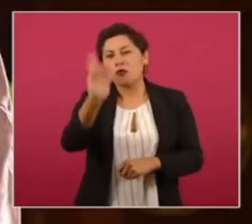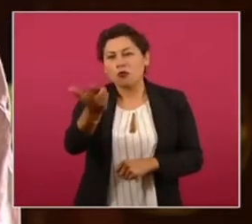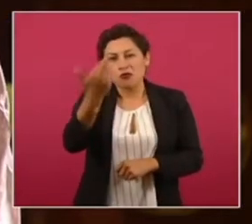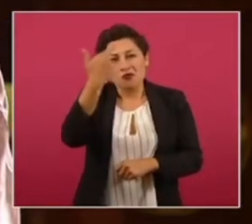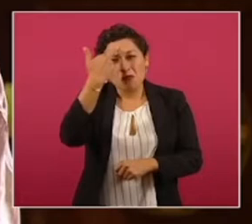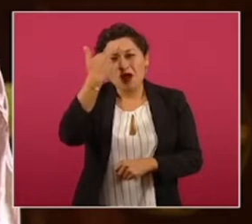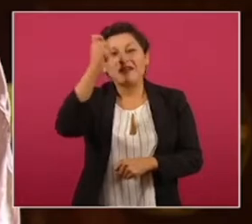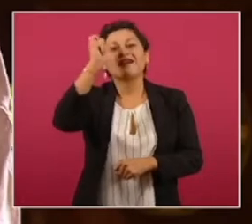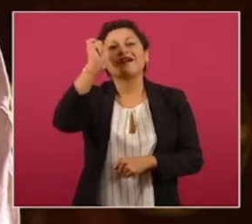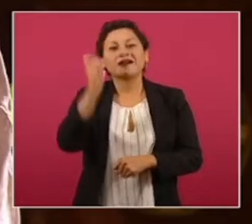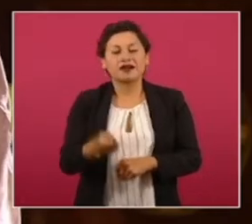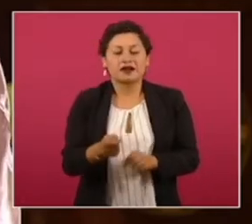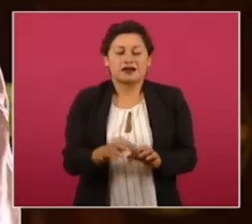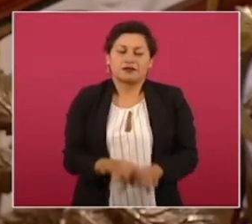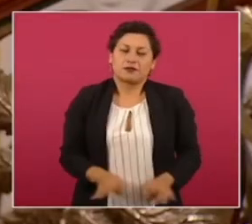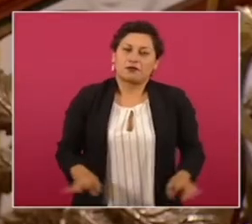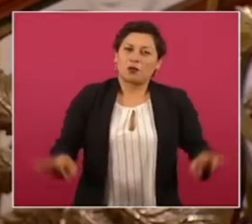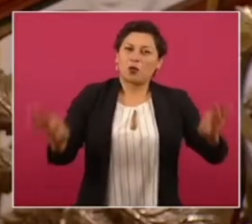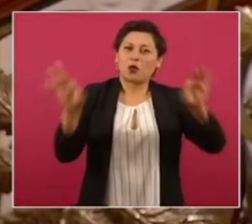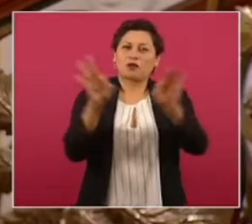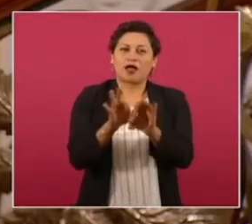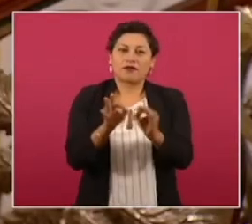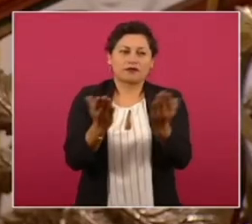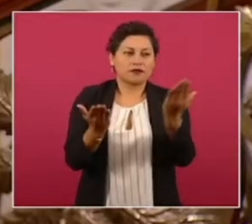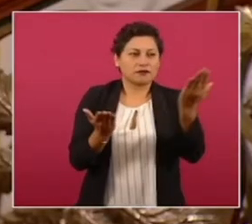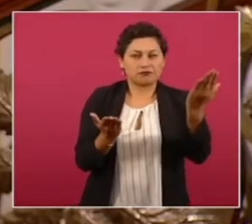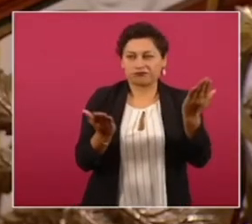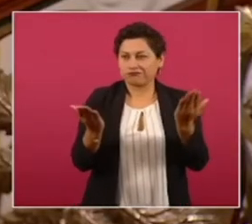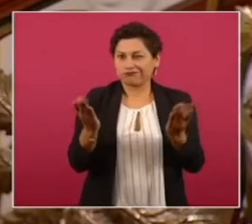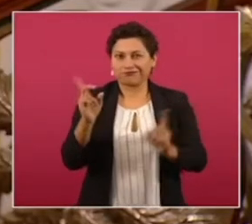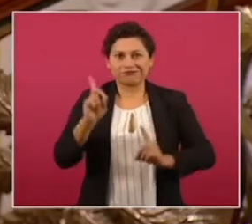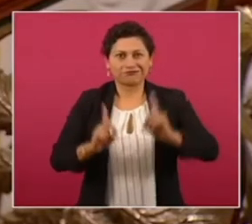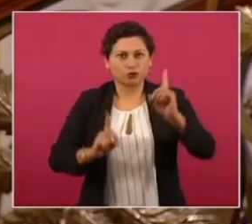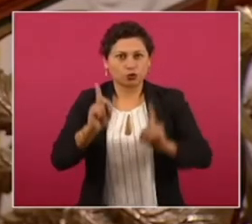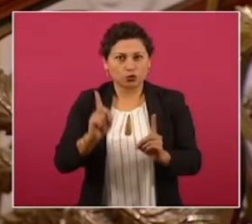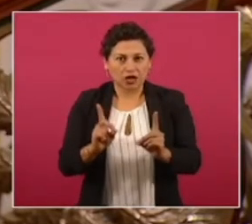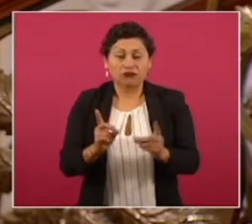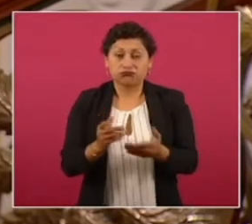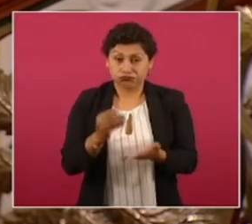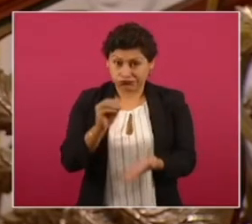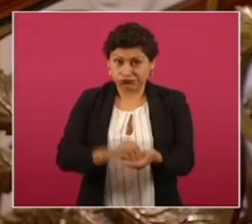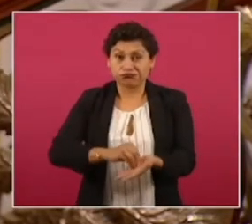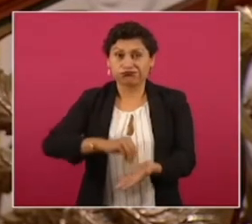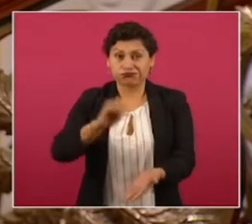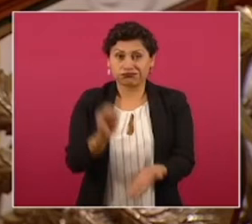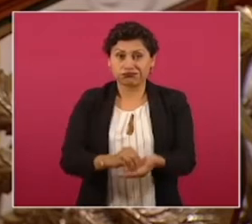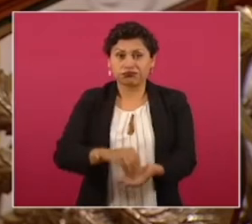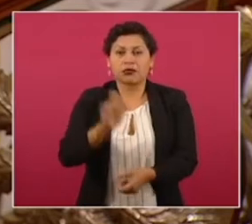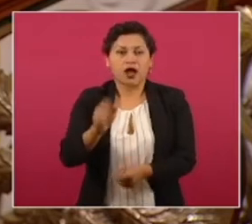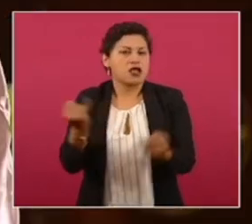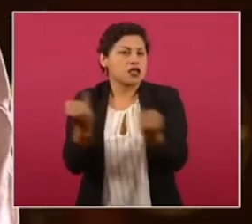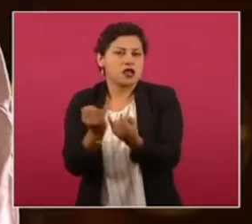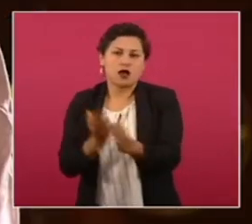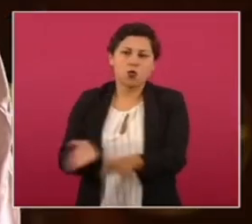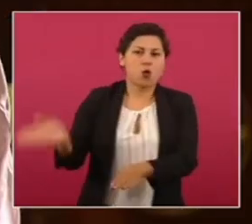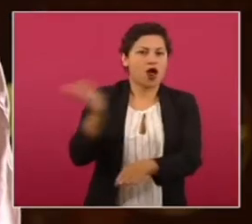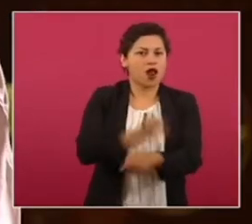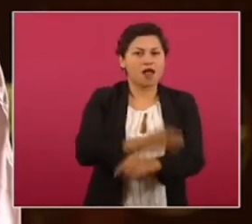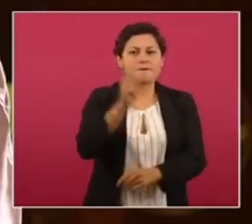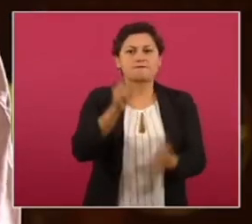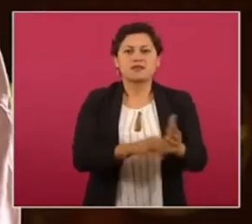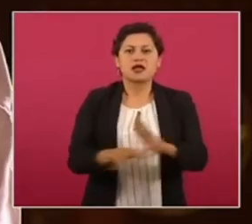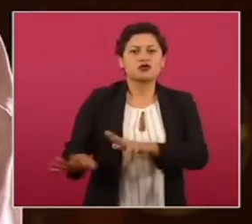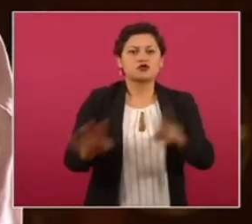importancia de la coyuntura que vivimos. Una coyuntura en la que, como en el siglo XIX, la